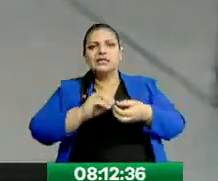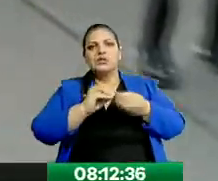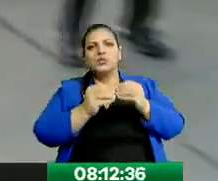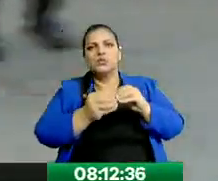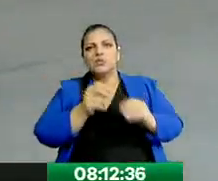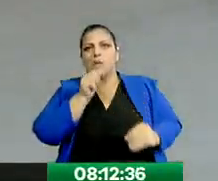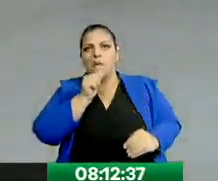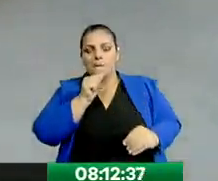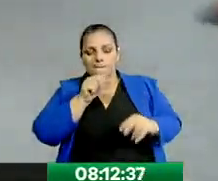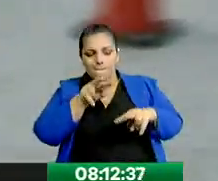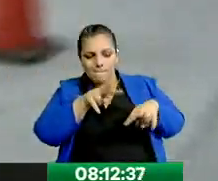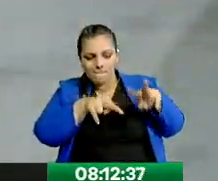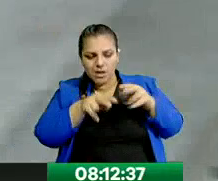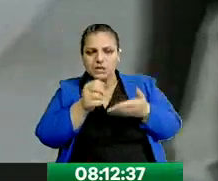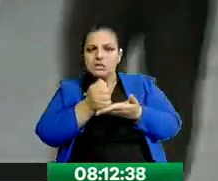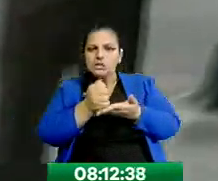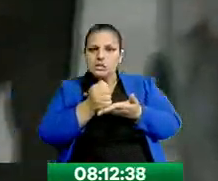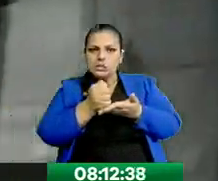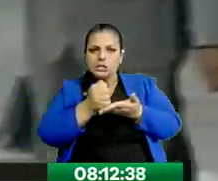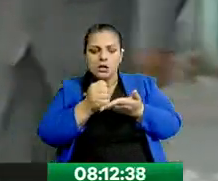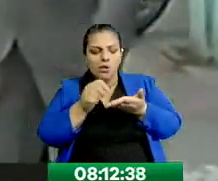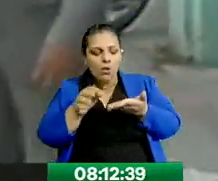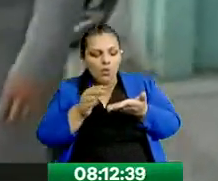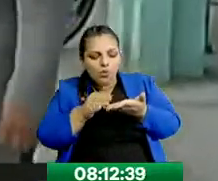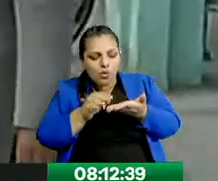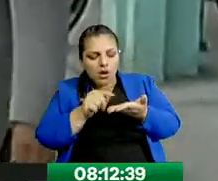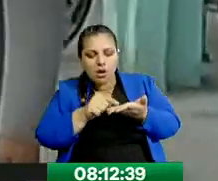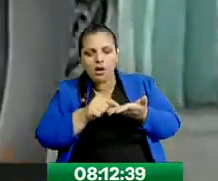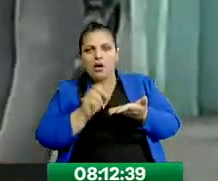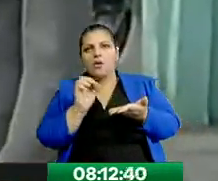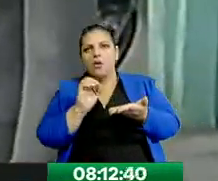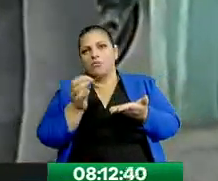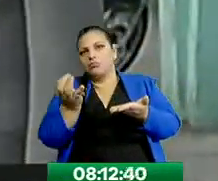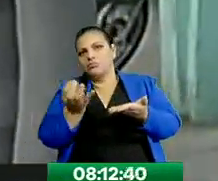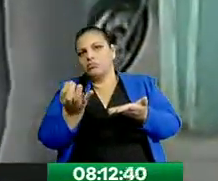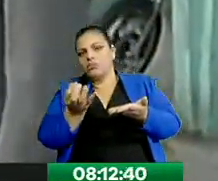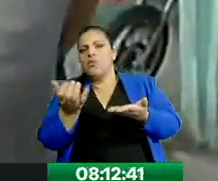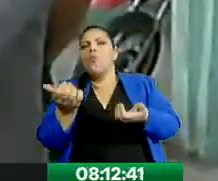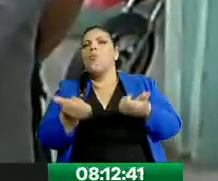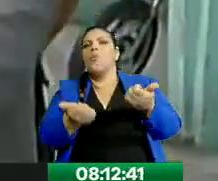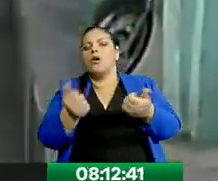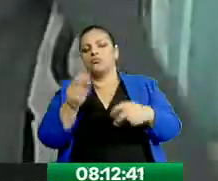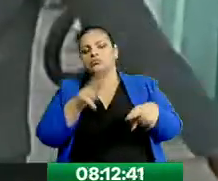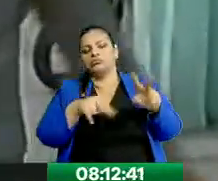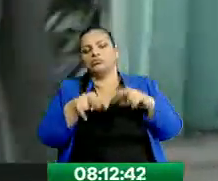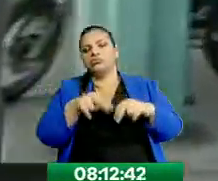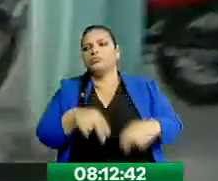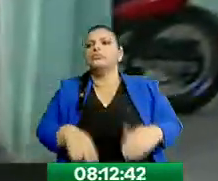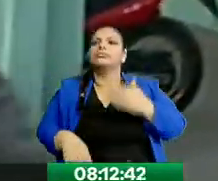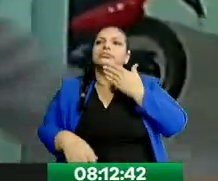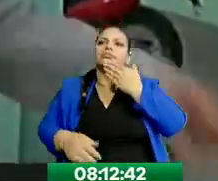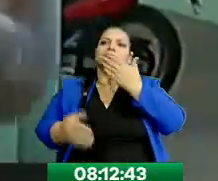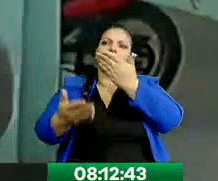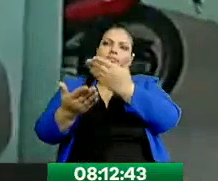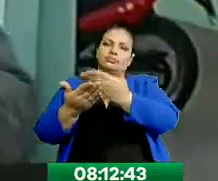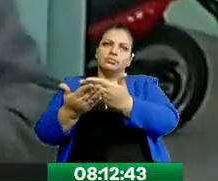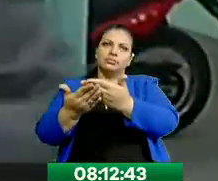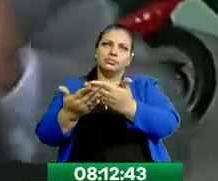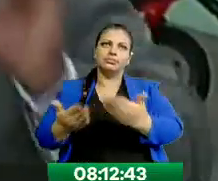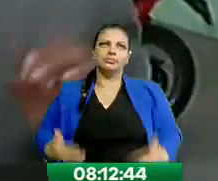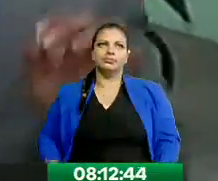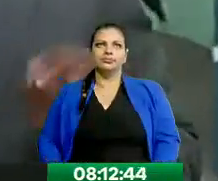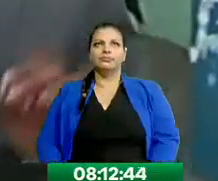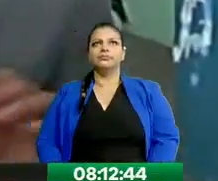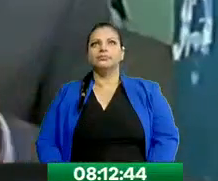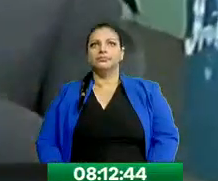efectivamente si este vehículo o los números son originales, y de acuerdo a eso empiezan las investigaciones correspondientes. Perfecto. Muchas gracias, coronel. Por ahora nosotros, ya saben, nosotros